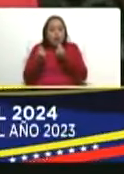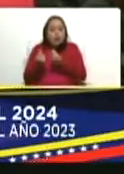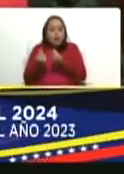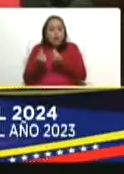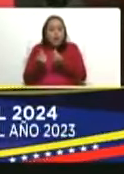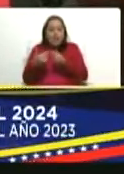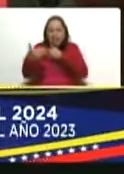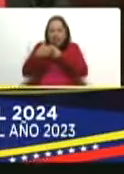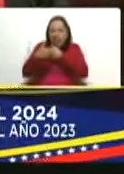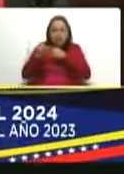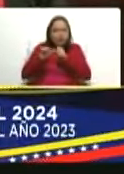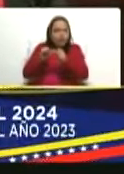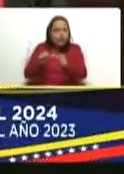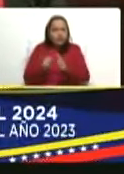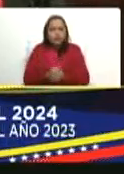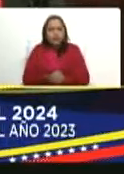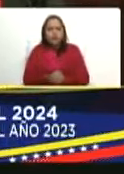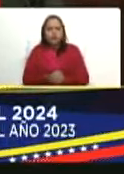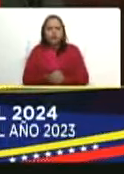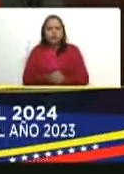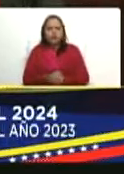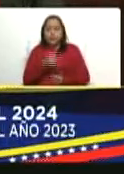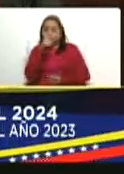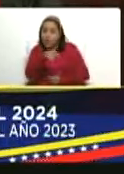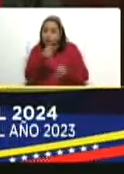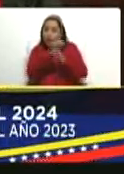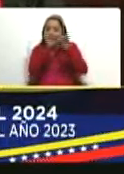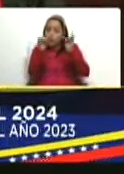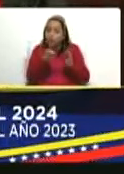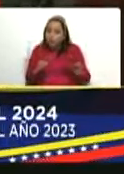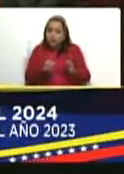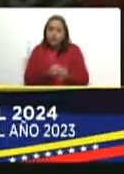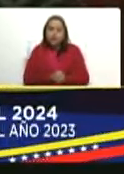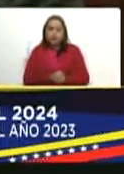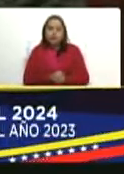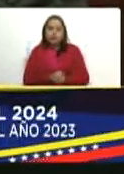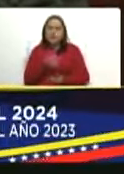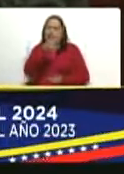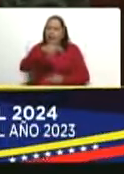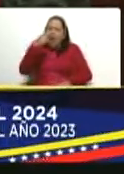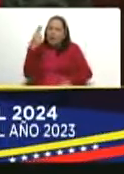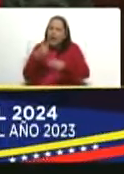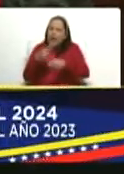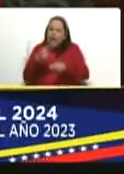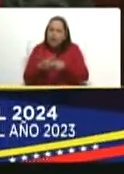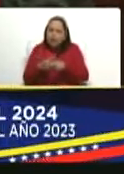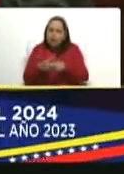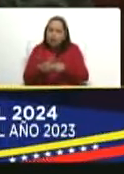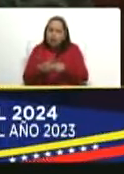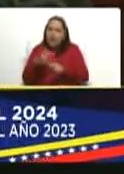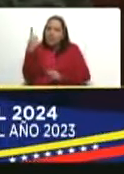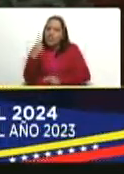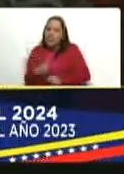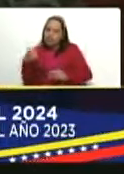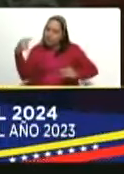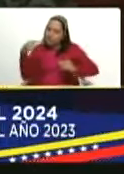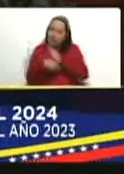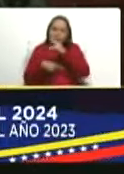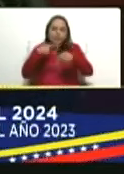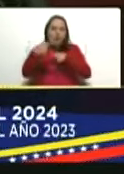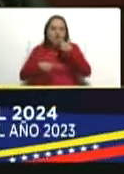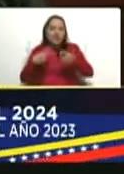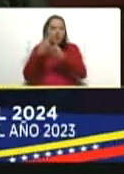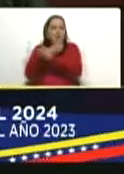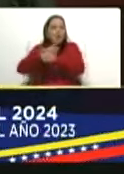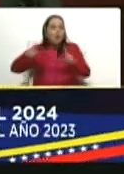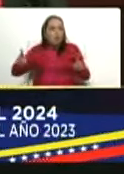continuada. Frente a esta forma, frente a esta enorme amenaza, debemos profundizar los procesos